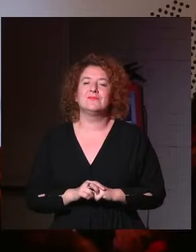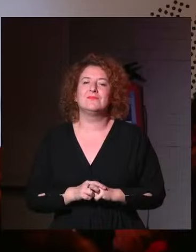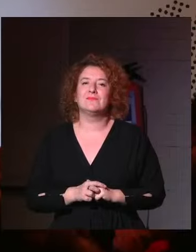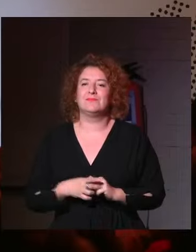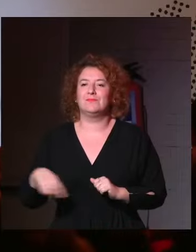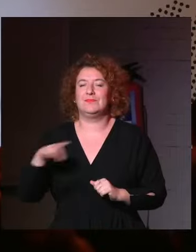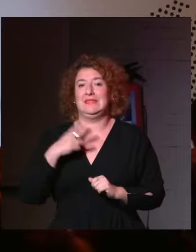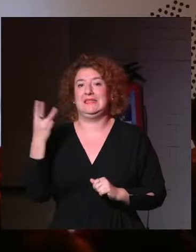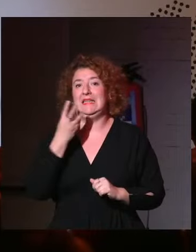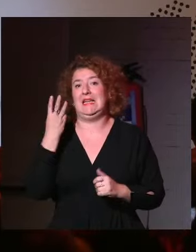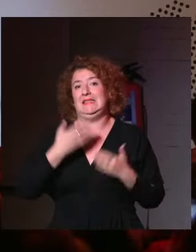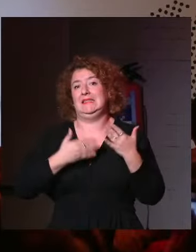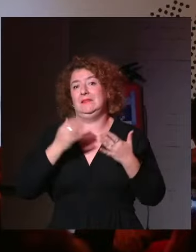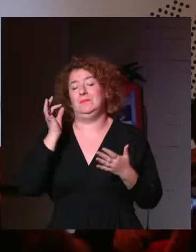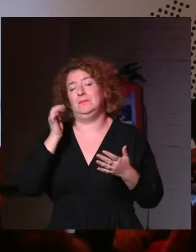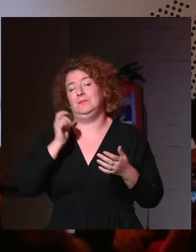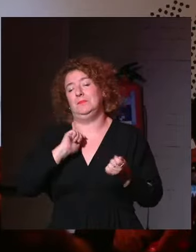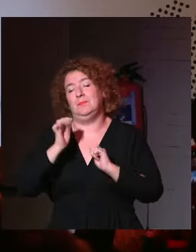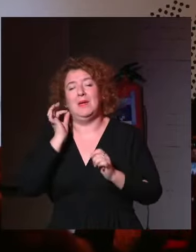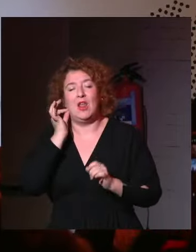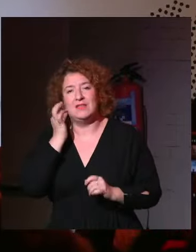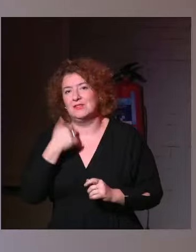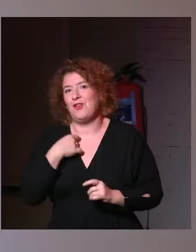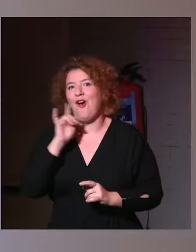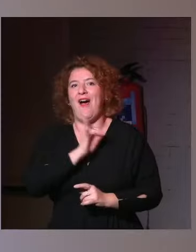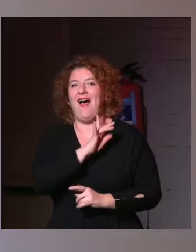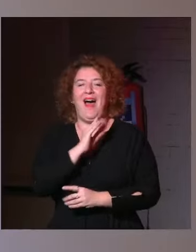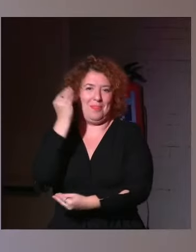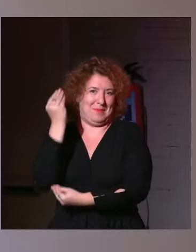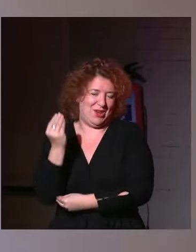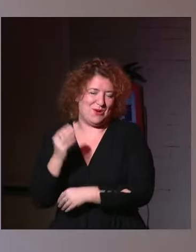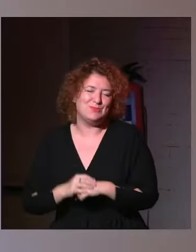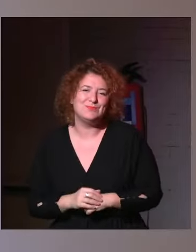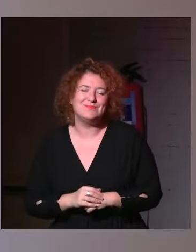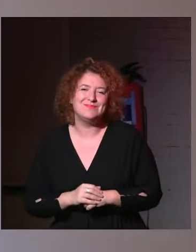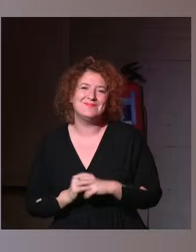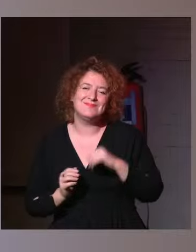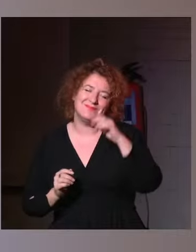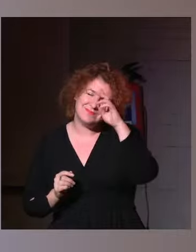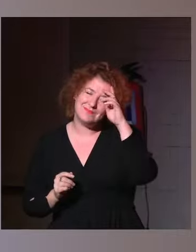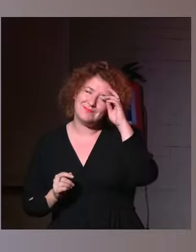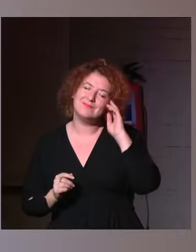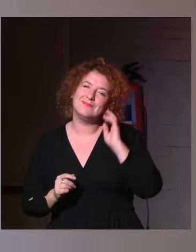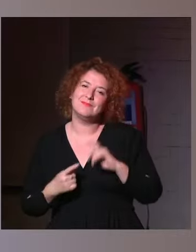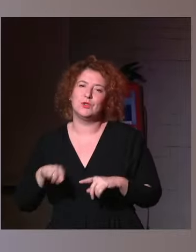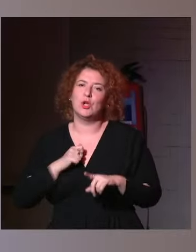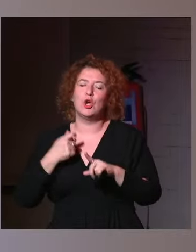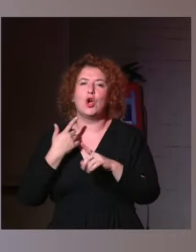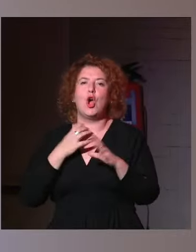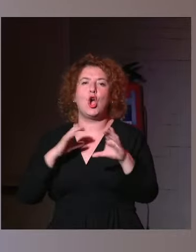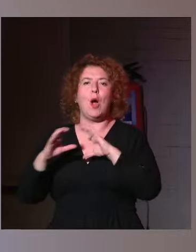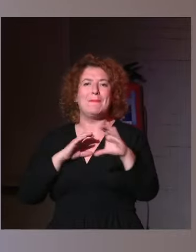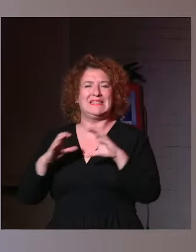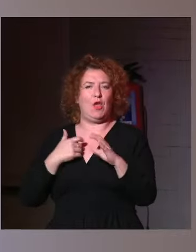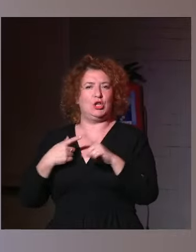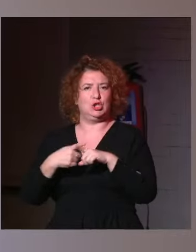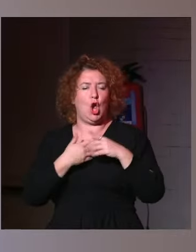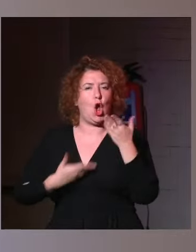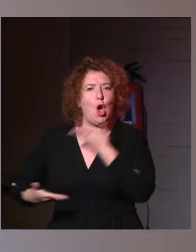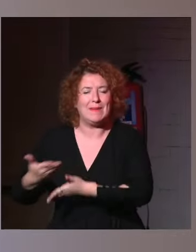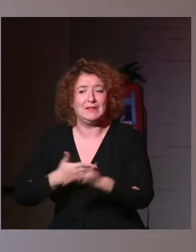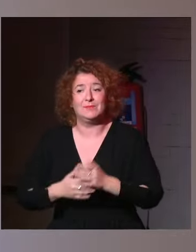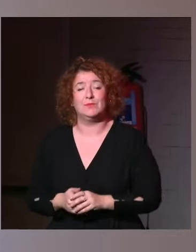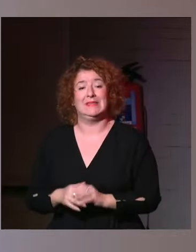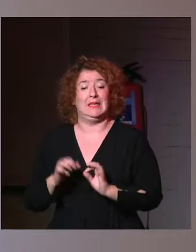tres periodistas a las que a las que admiro y que bueno con las que compartimos muchas conversaciones y una de esas